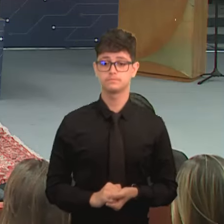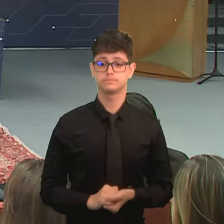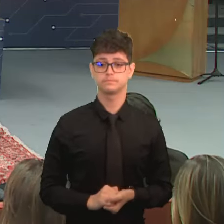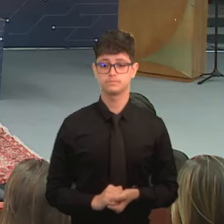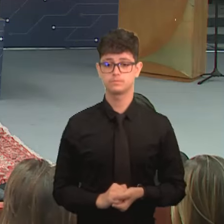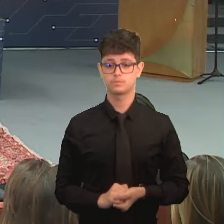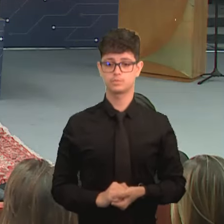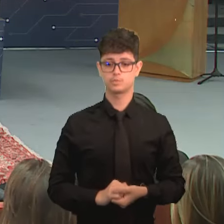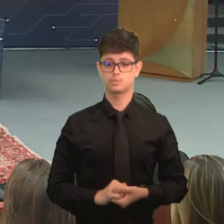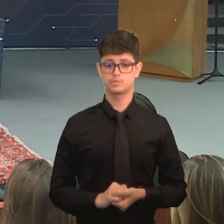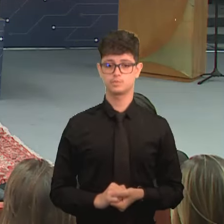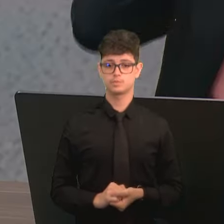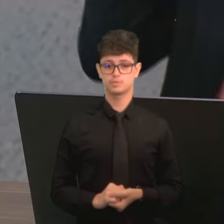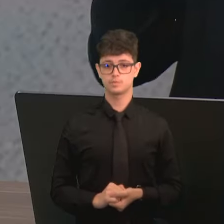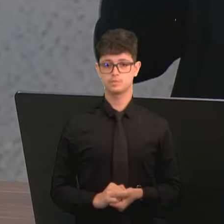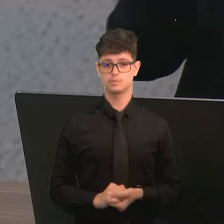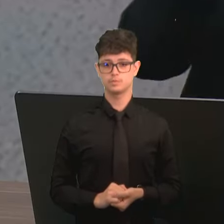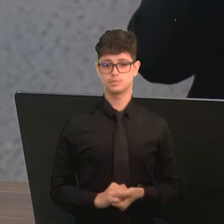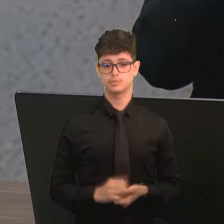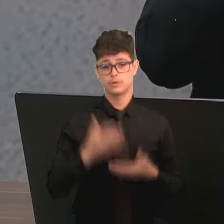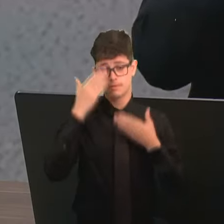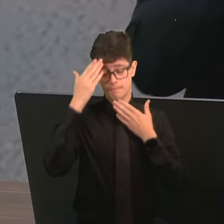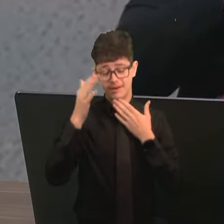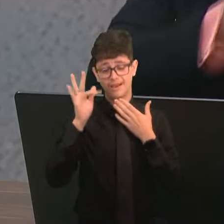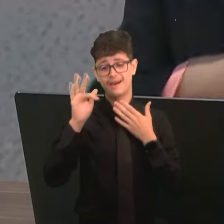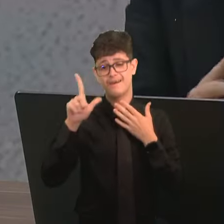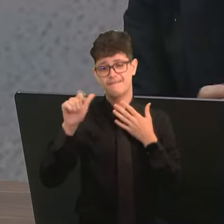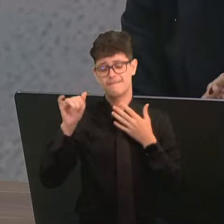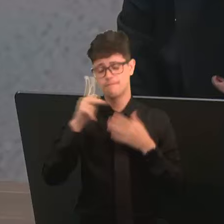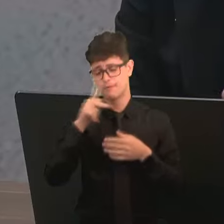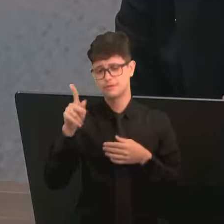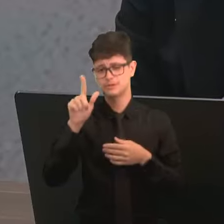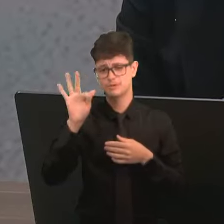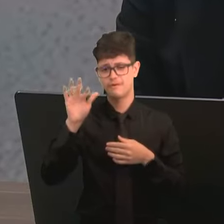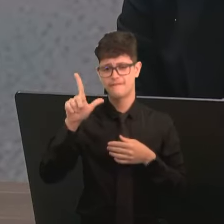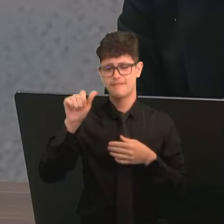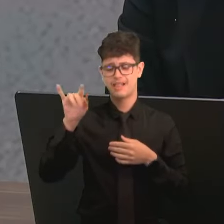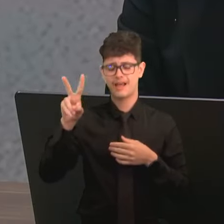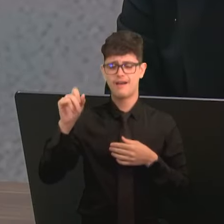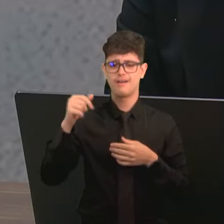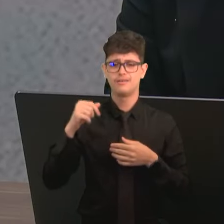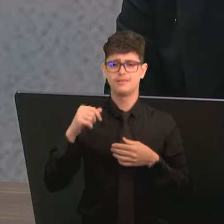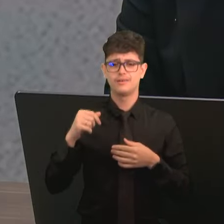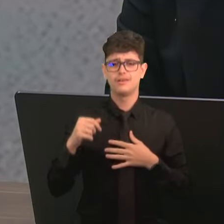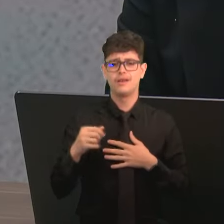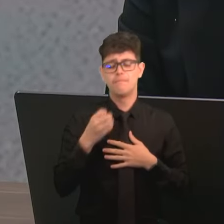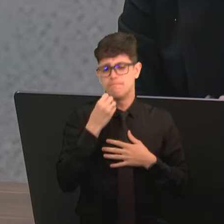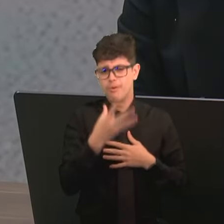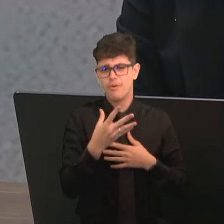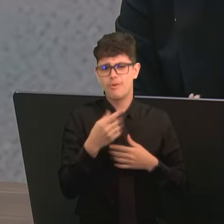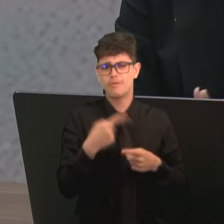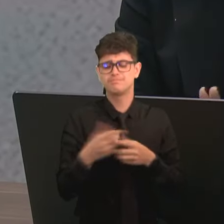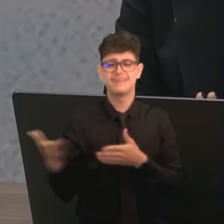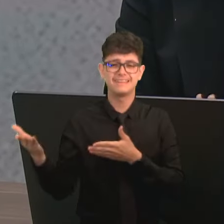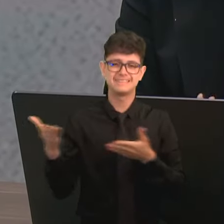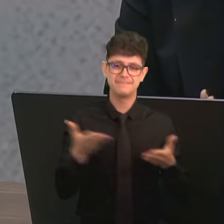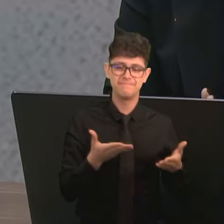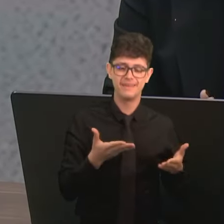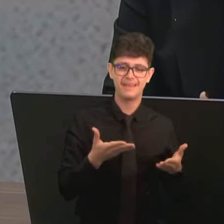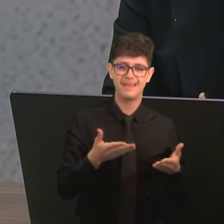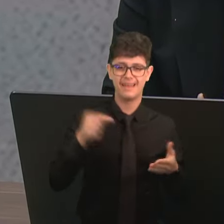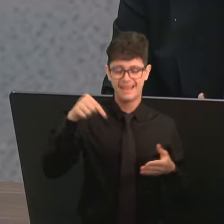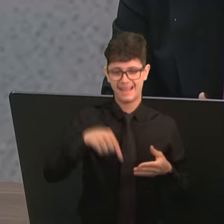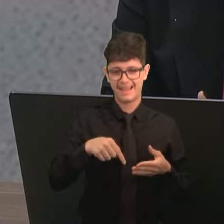Gracias, profesor. Profesor Flavio, gracias por sus palabras. Excelente. Es muy bueno poder recibirlo